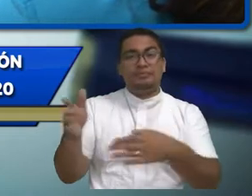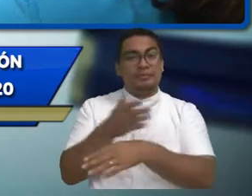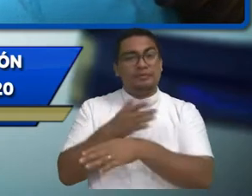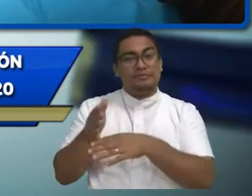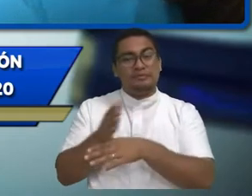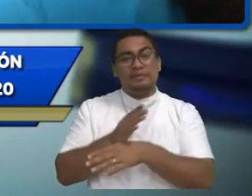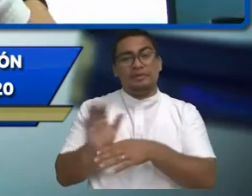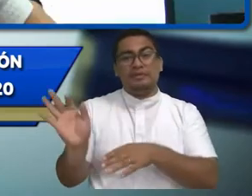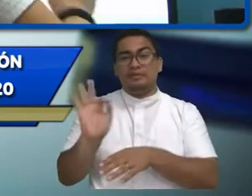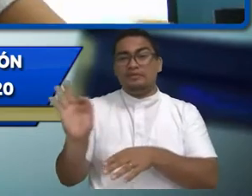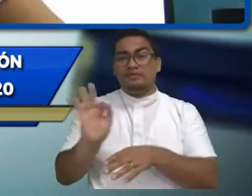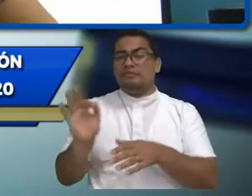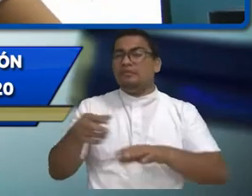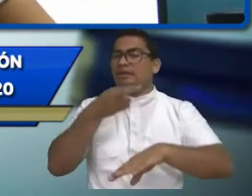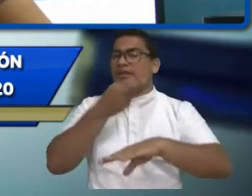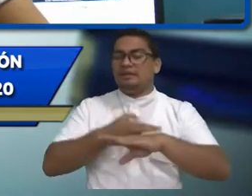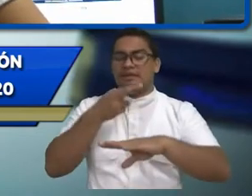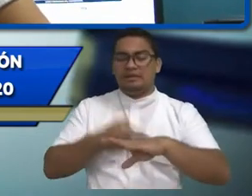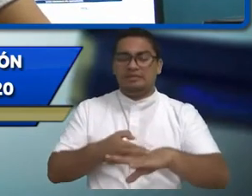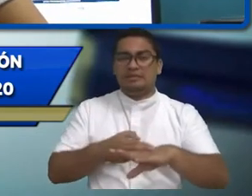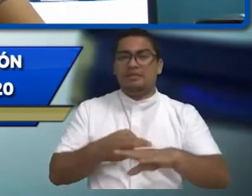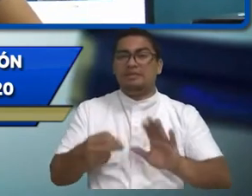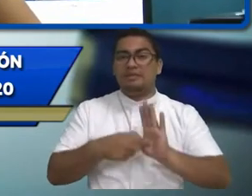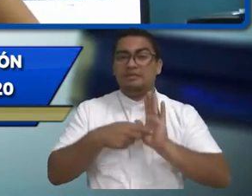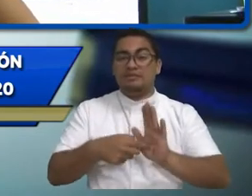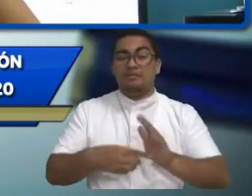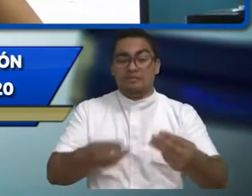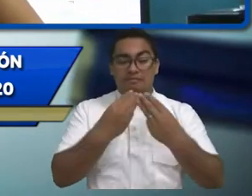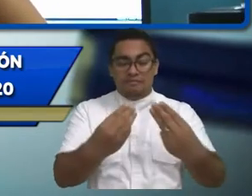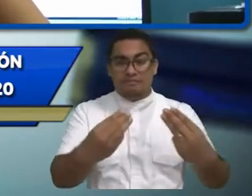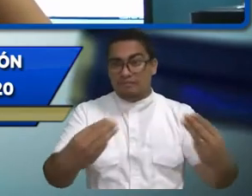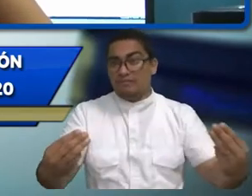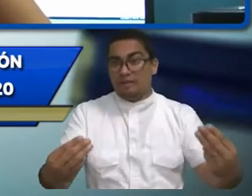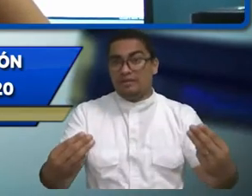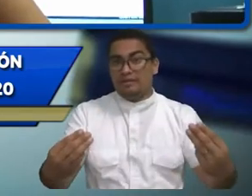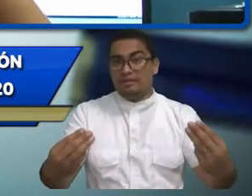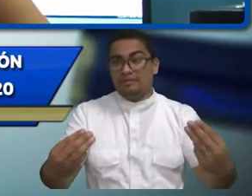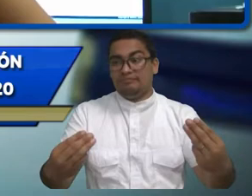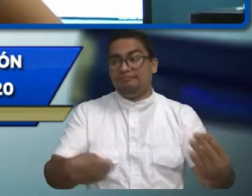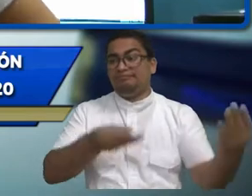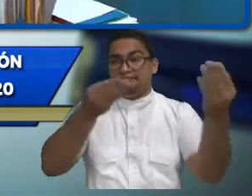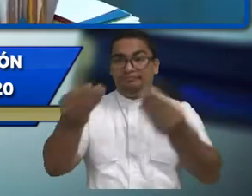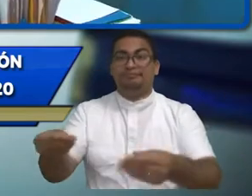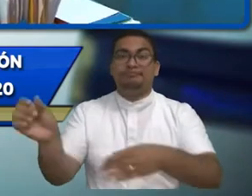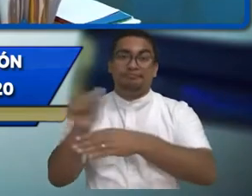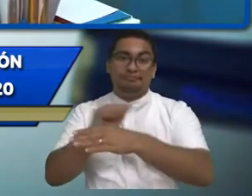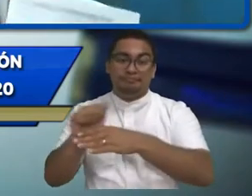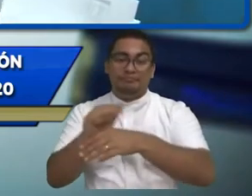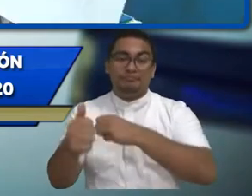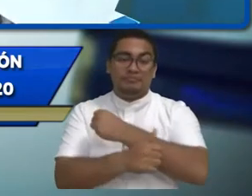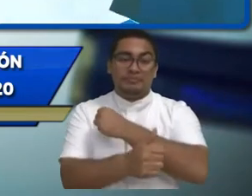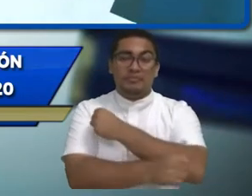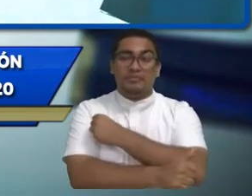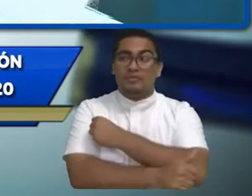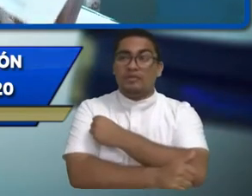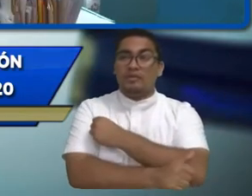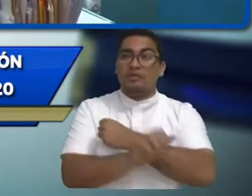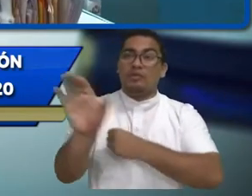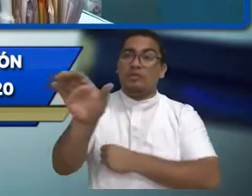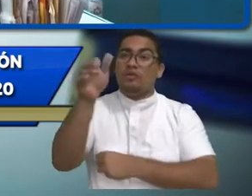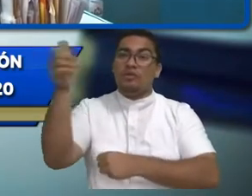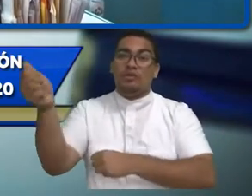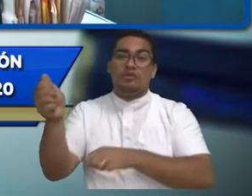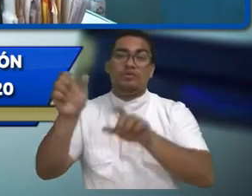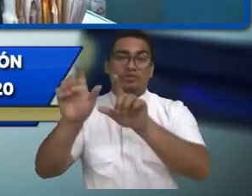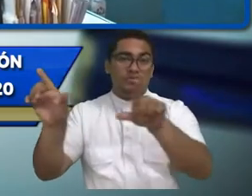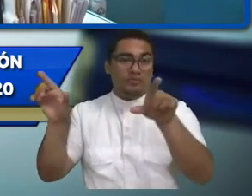condiciones por ejemplo aseguramiento del material para las prácticas aunque normalmente en otros espacios en otros